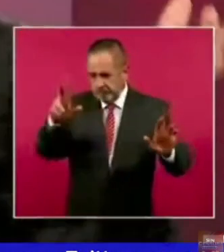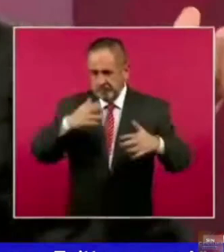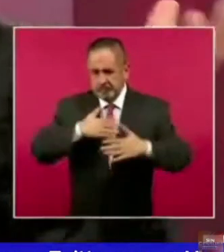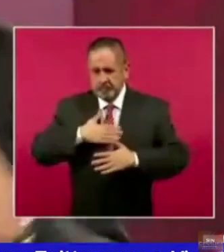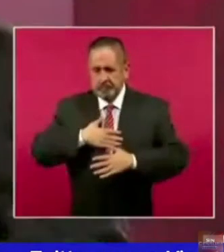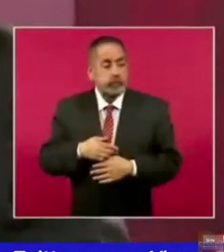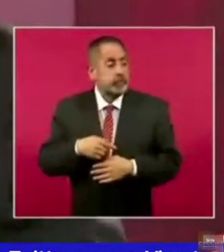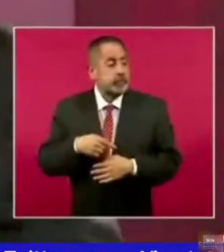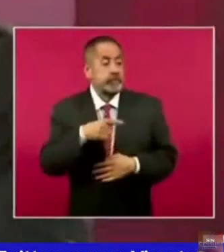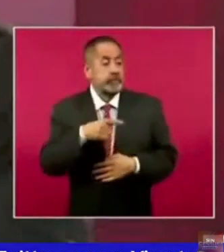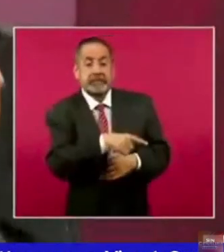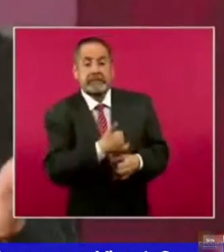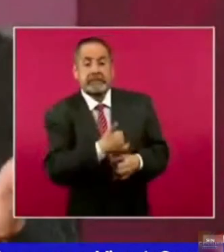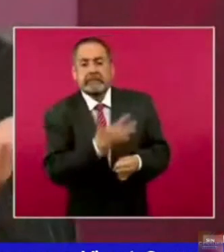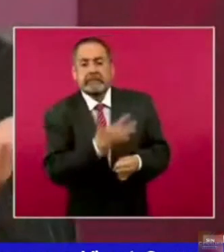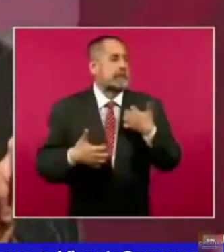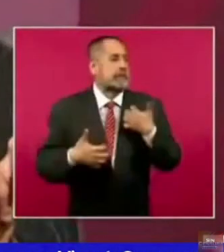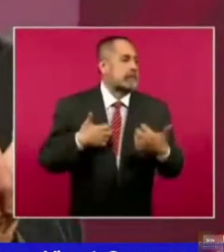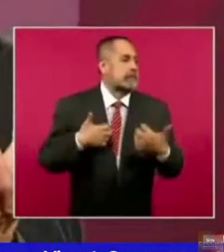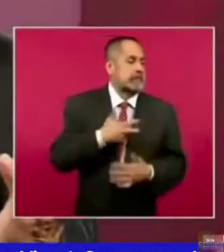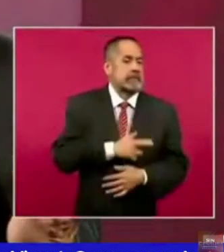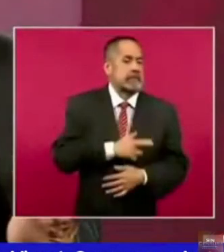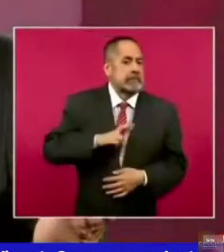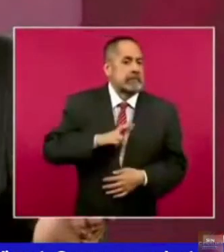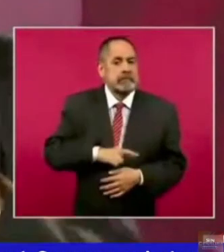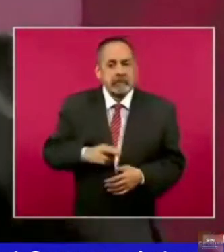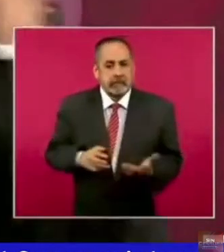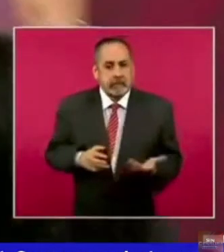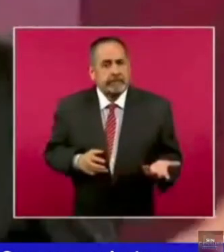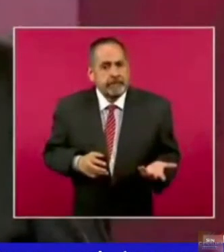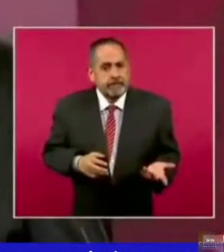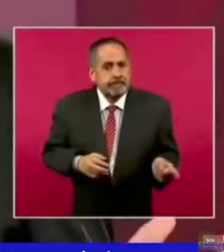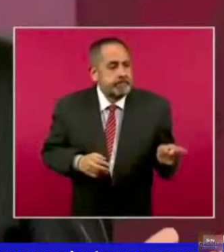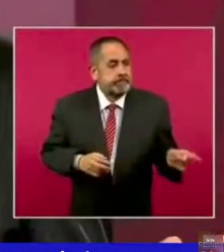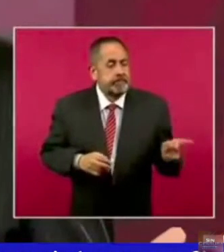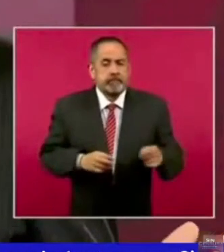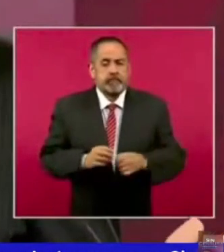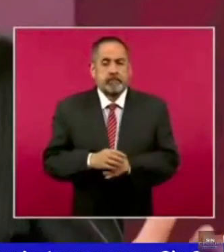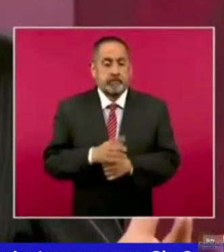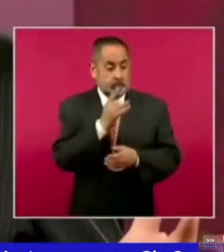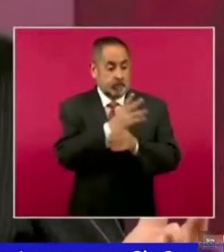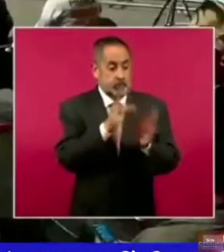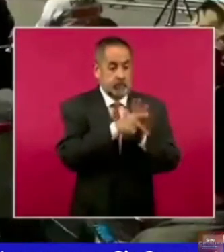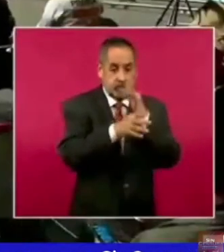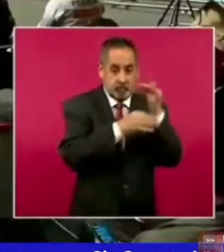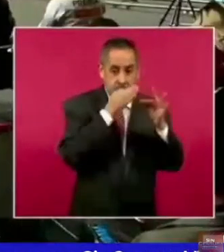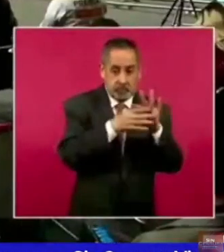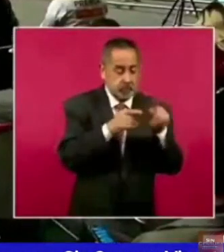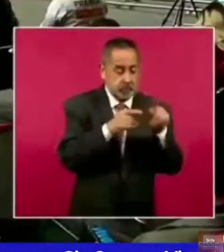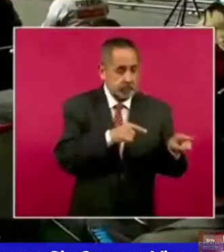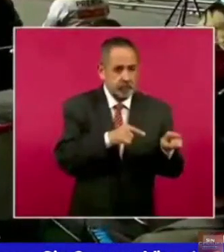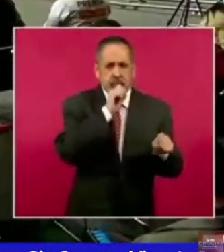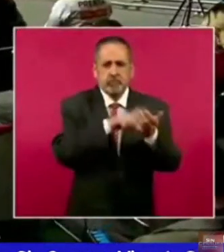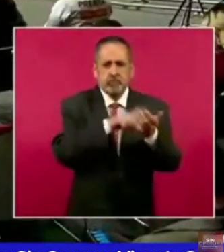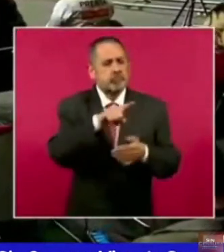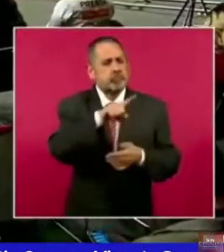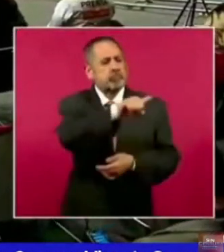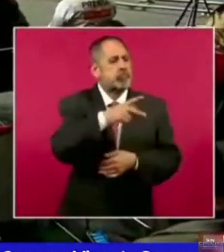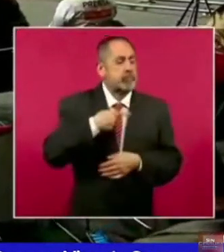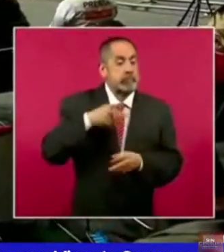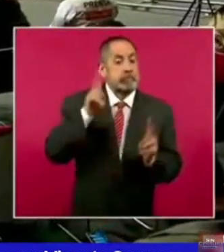están inconformes. Pero no solo son los medios, son los